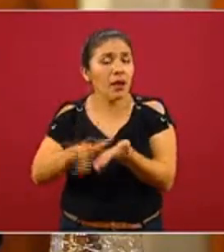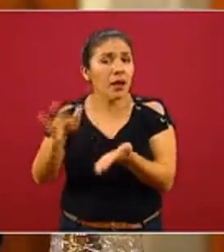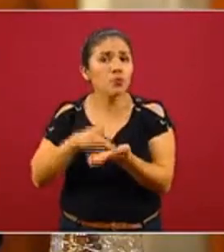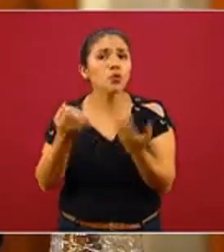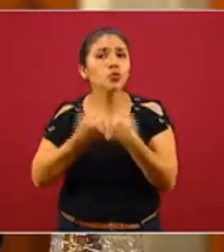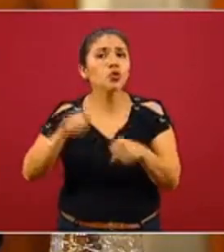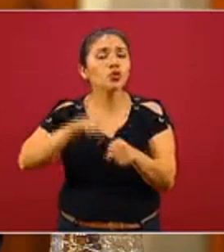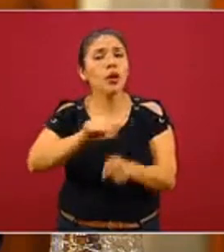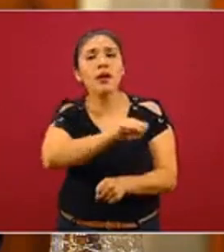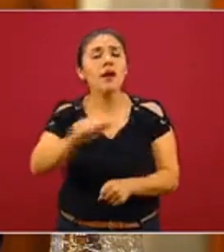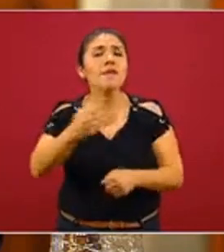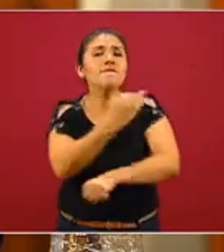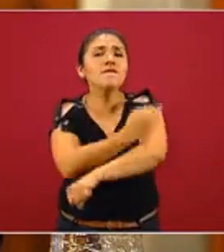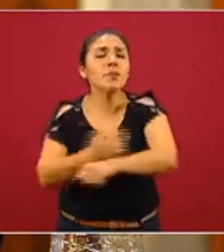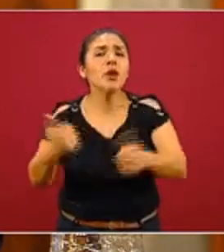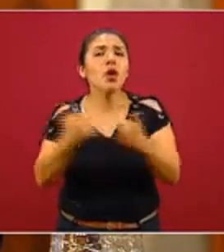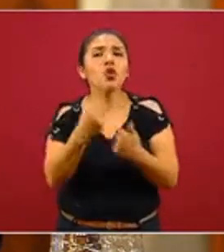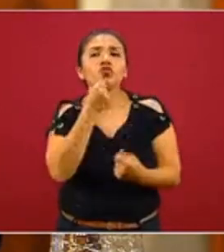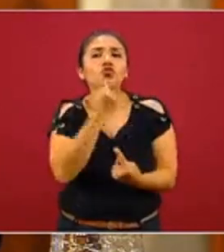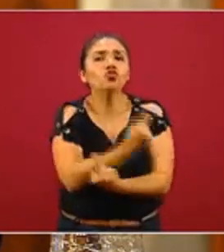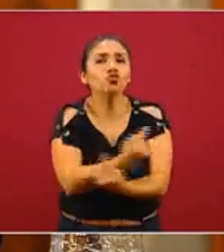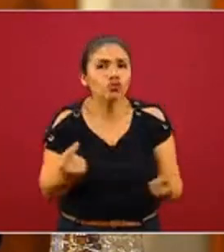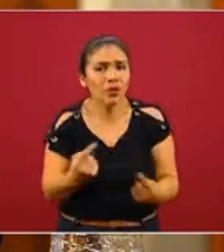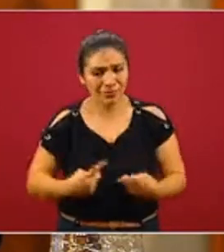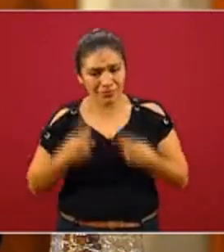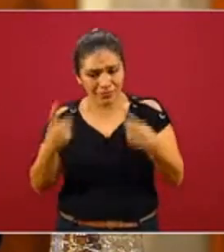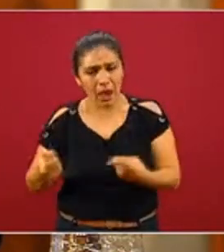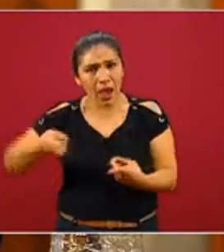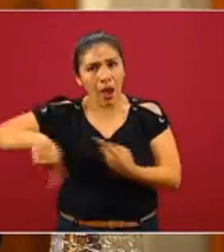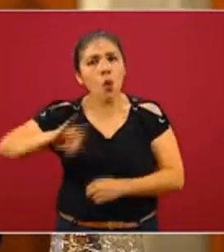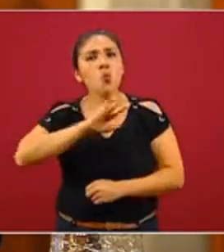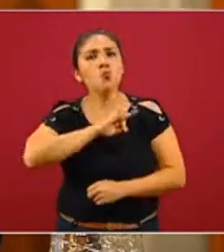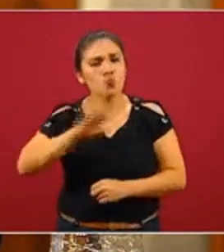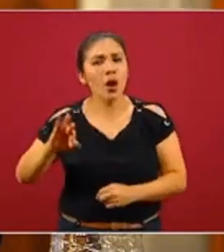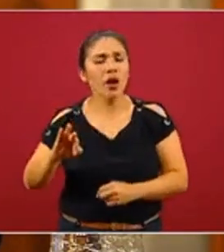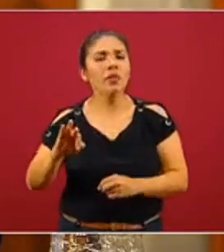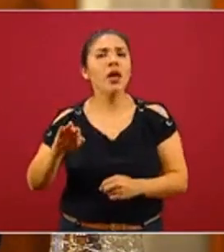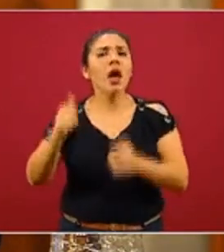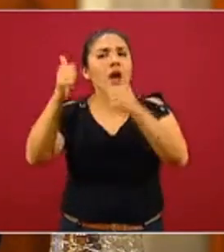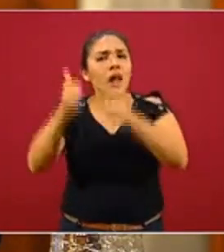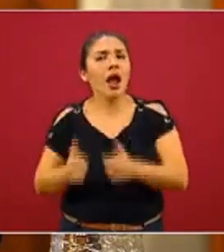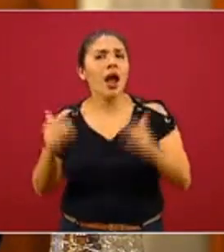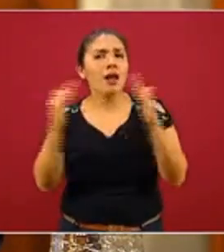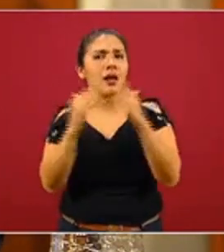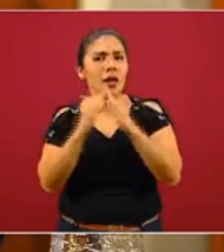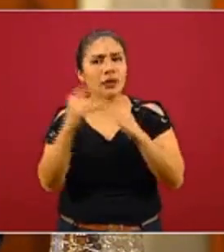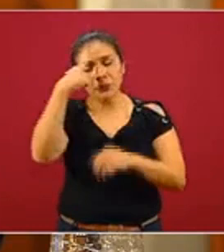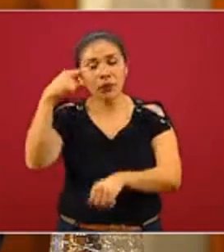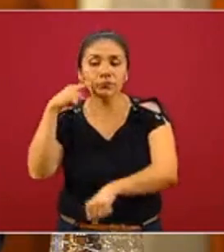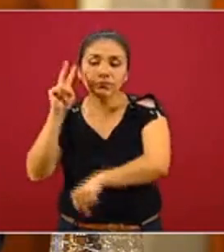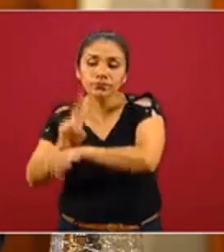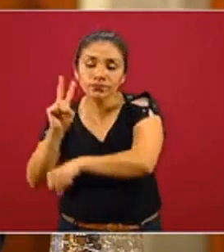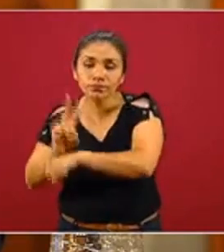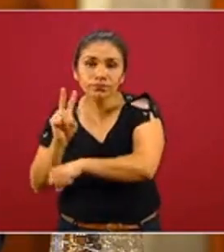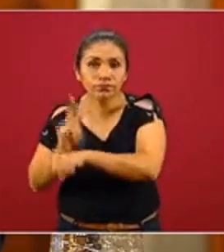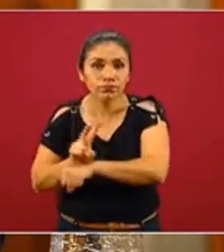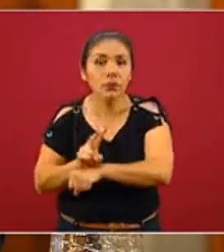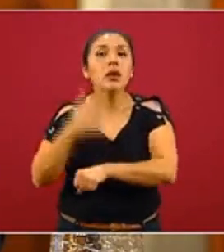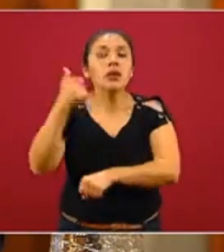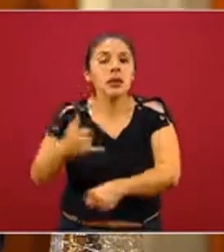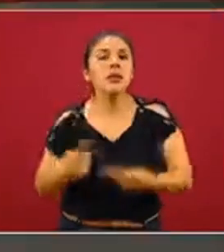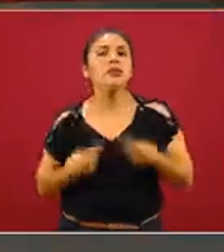a familias con niños, facilitando así la permanencia de un adulto en casa para atenderlos y de